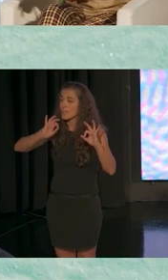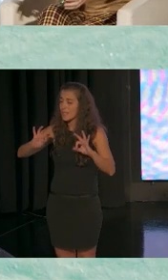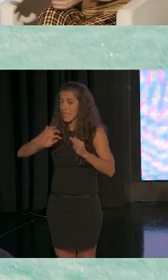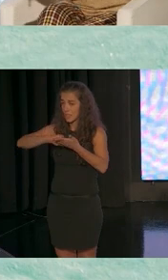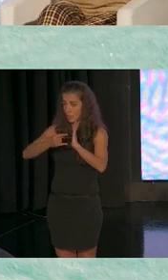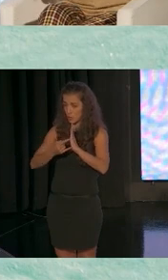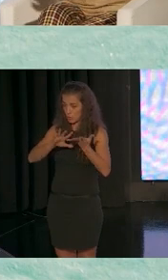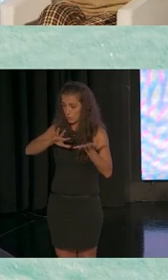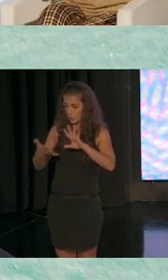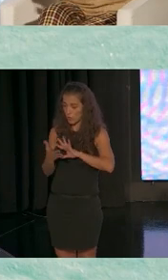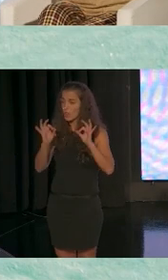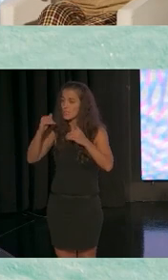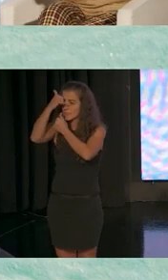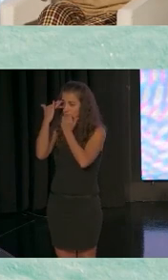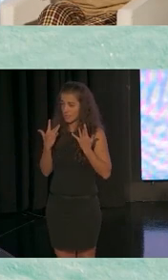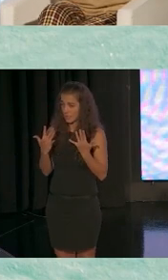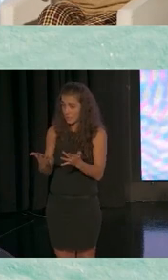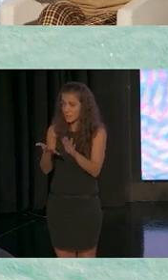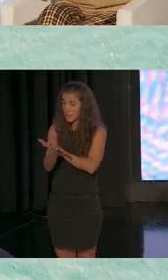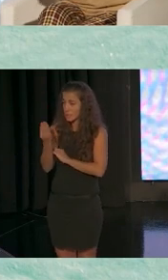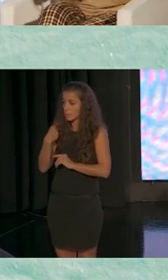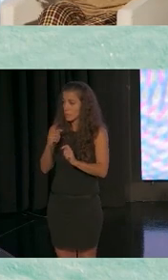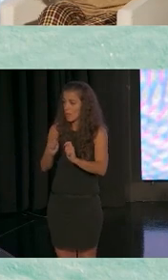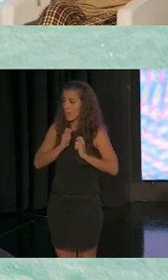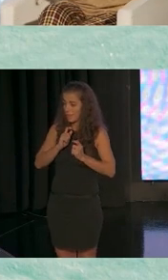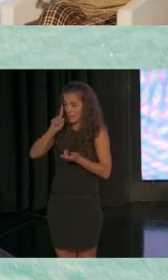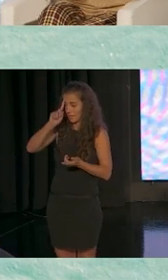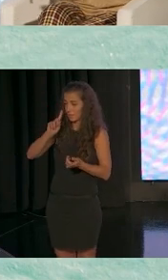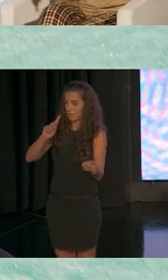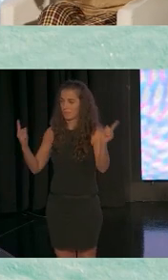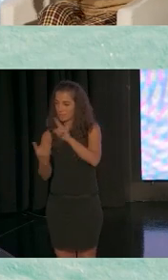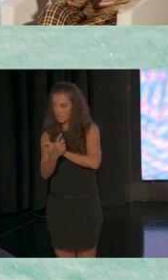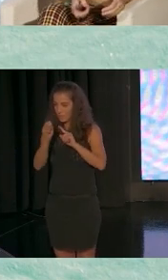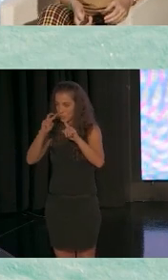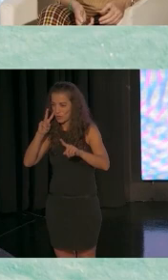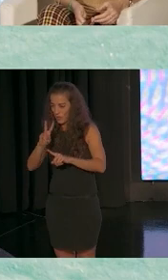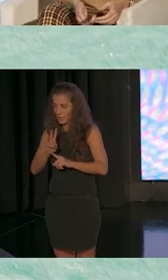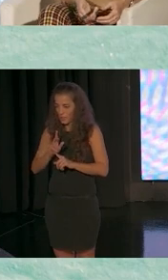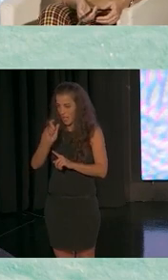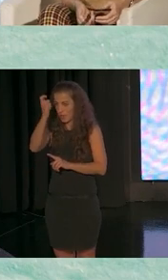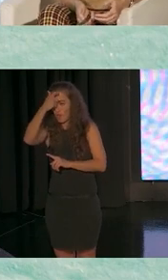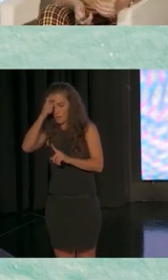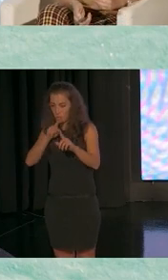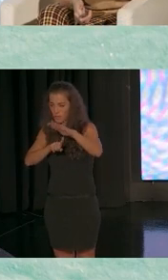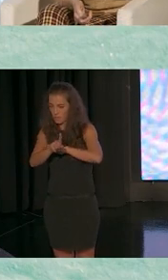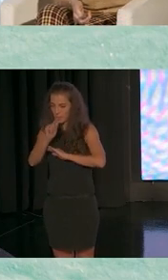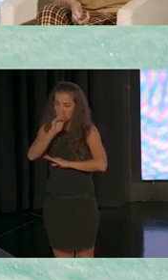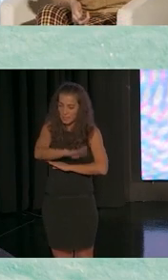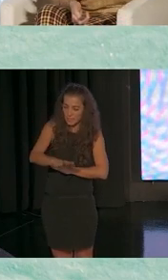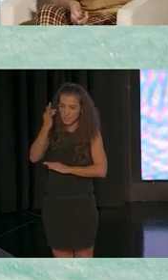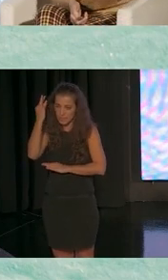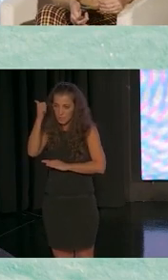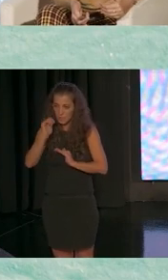temprana que incluya también una transformación en el modo en que se mira el desarrollo de los niños y de las niñas implica poder ir